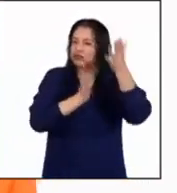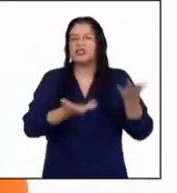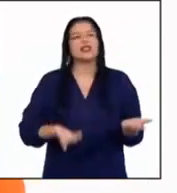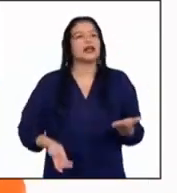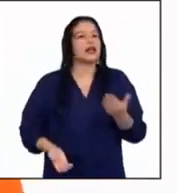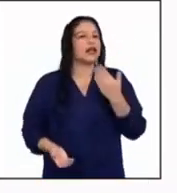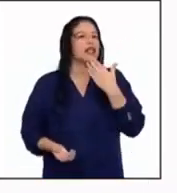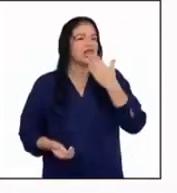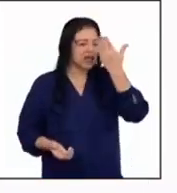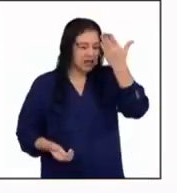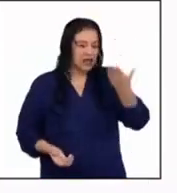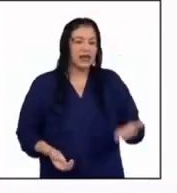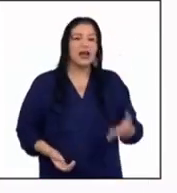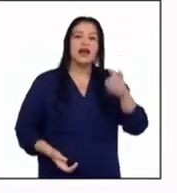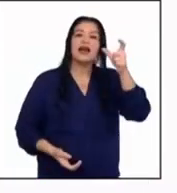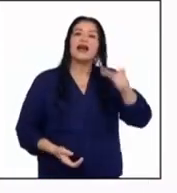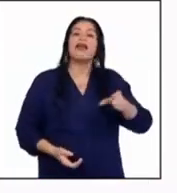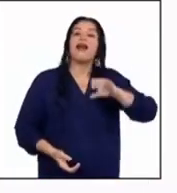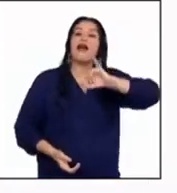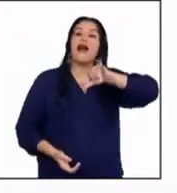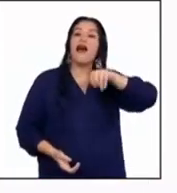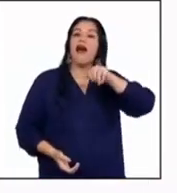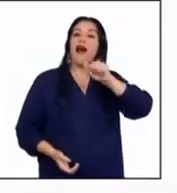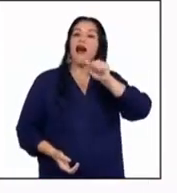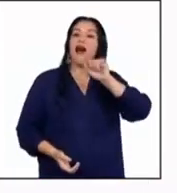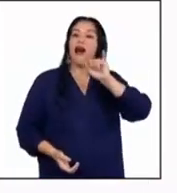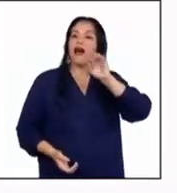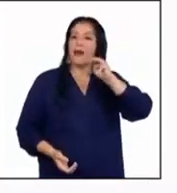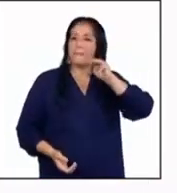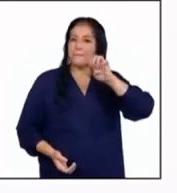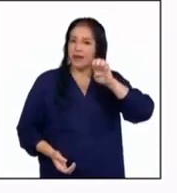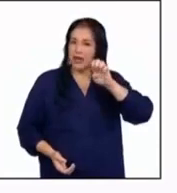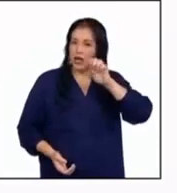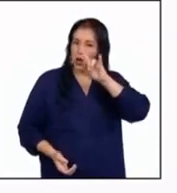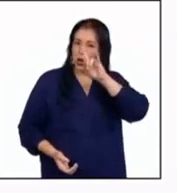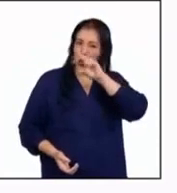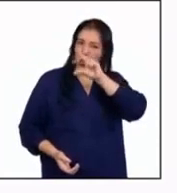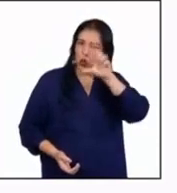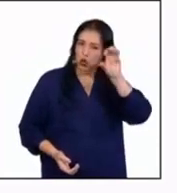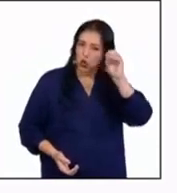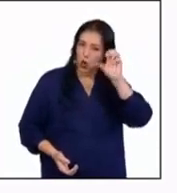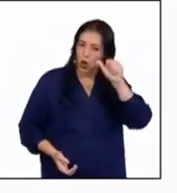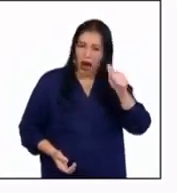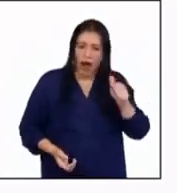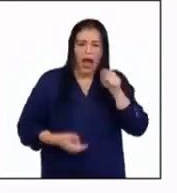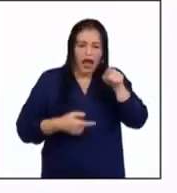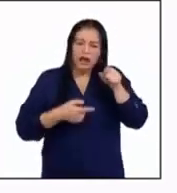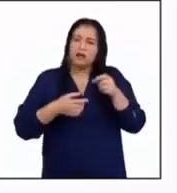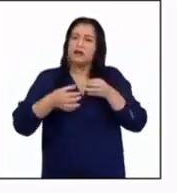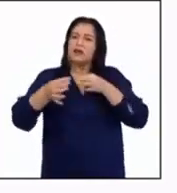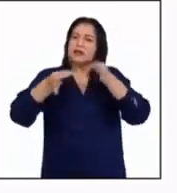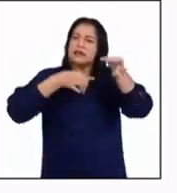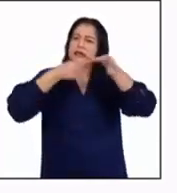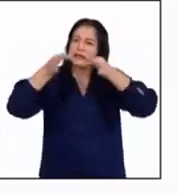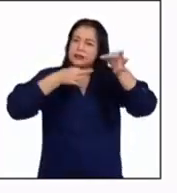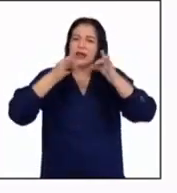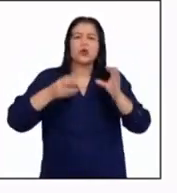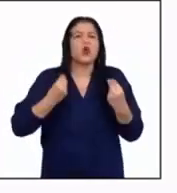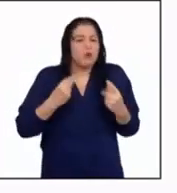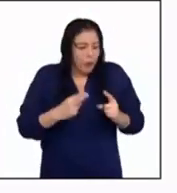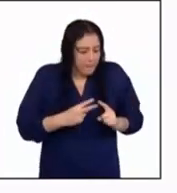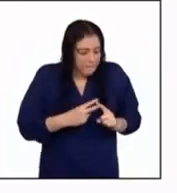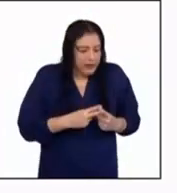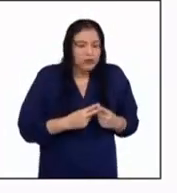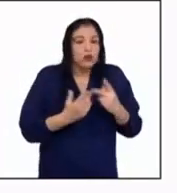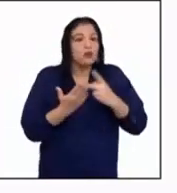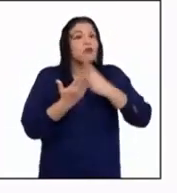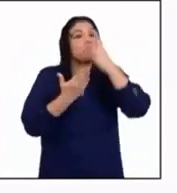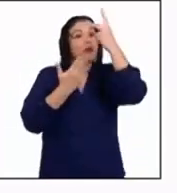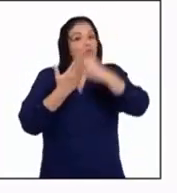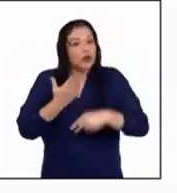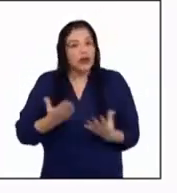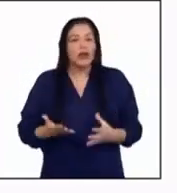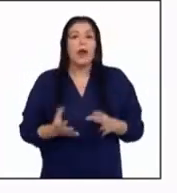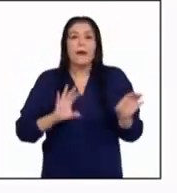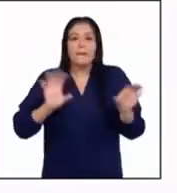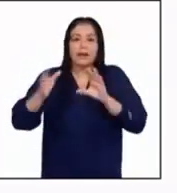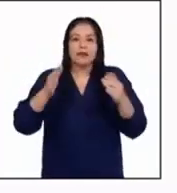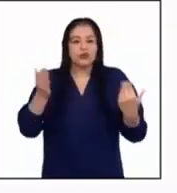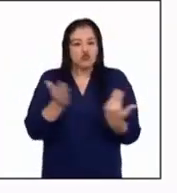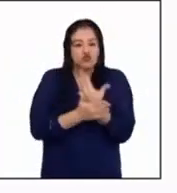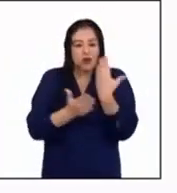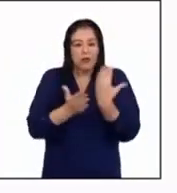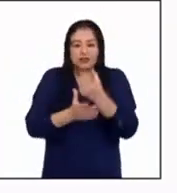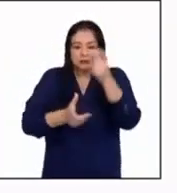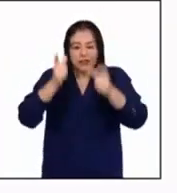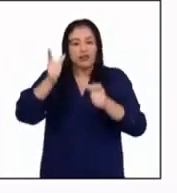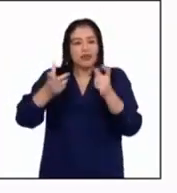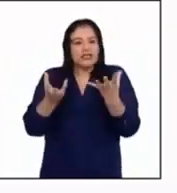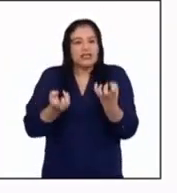Tucuy de Jaime Ulloa, exactamente. Él nos ha ido explicando cómo inició un proyecto para generar agentes de